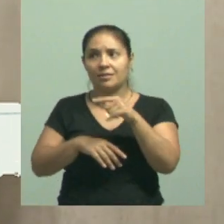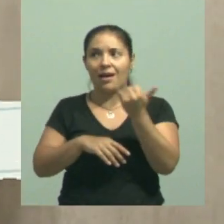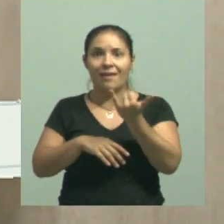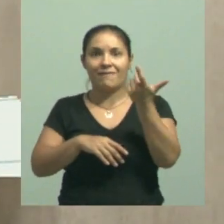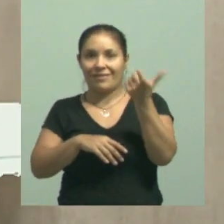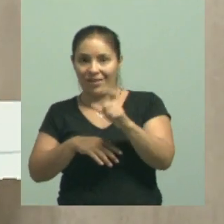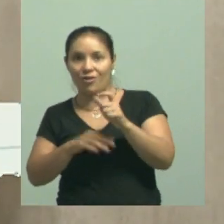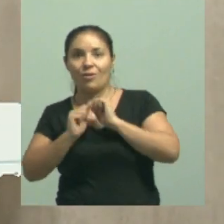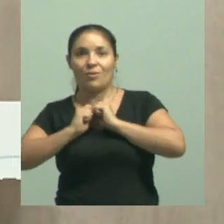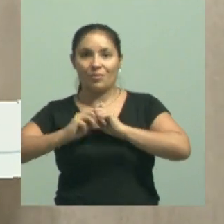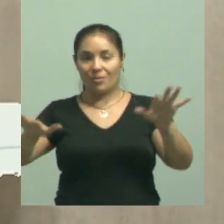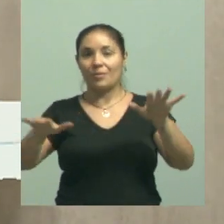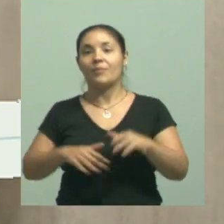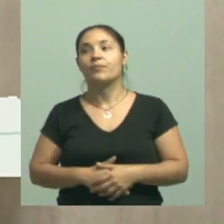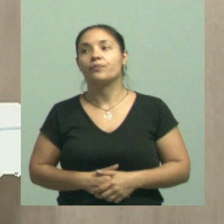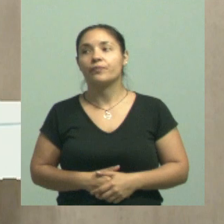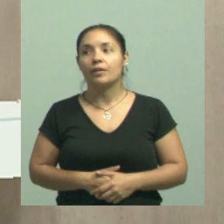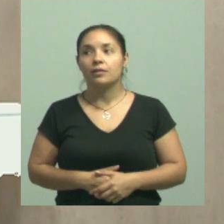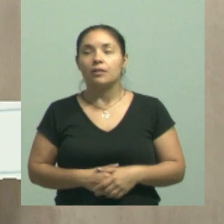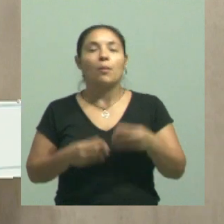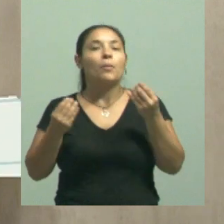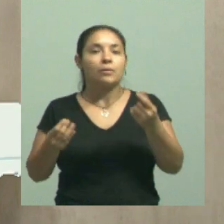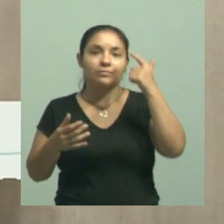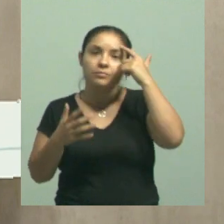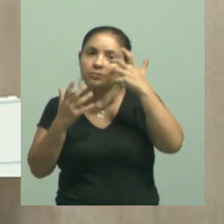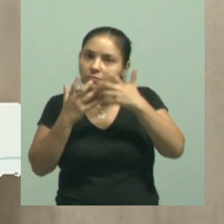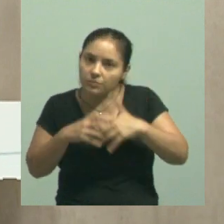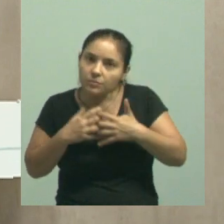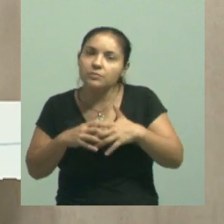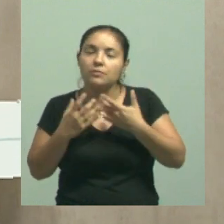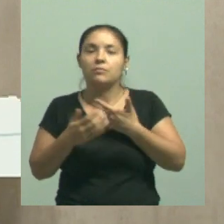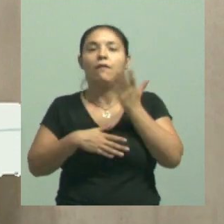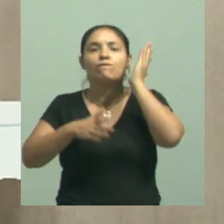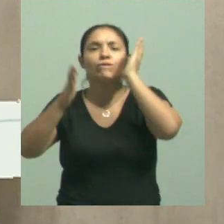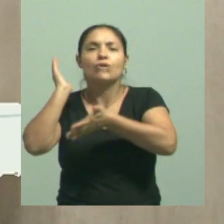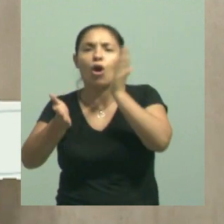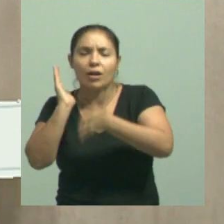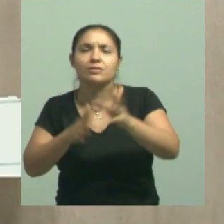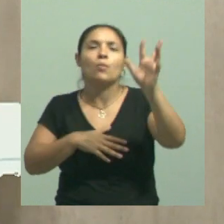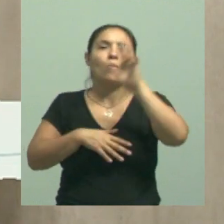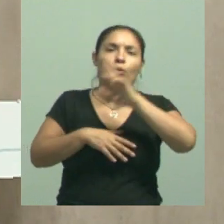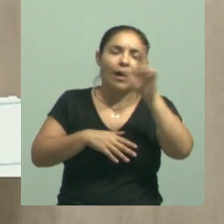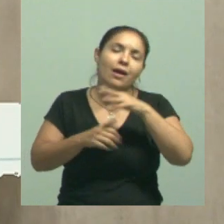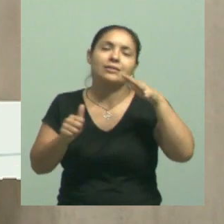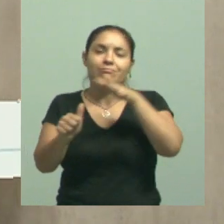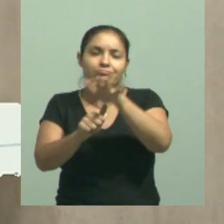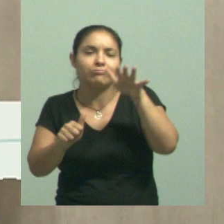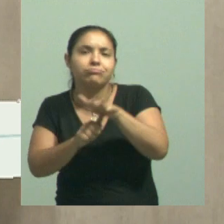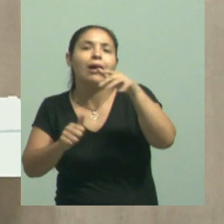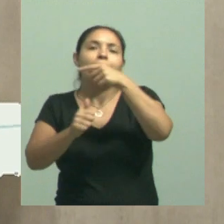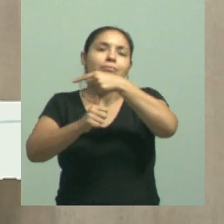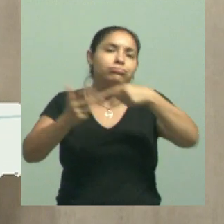cambio de nombre, consiste en pensar las violencias que mujeres, diversidades, personas